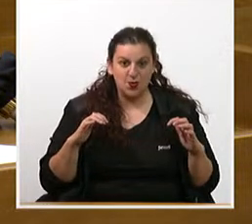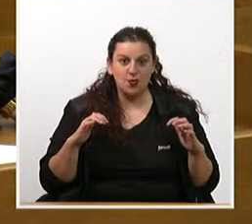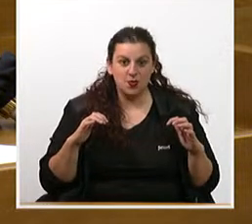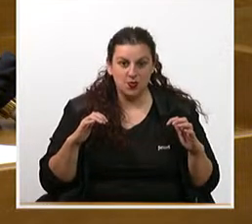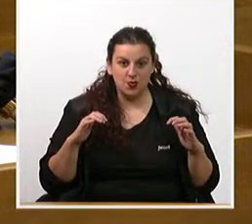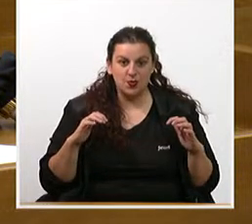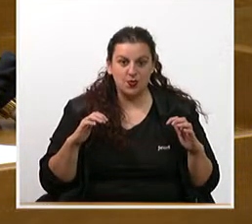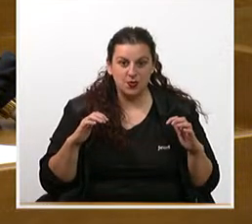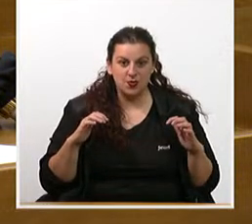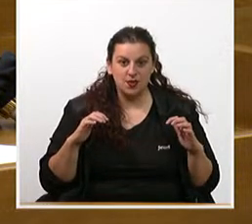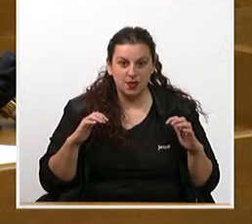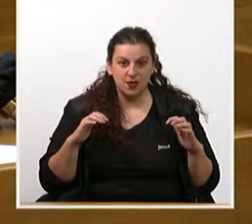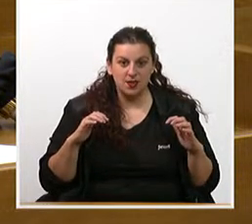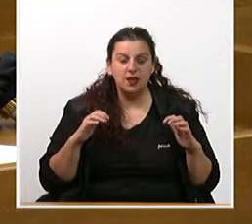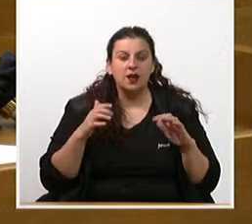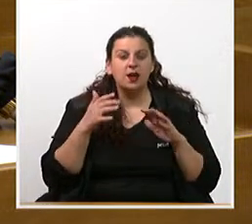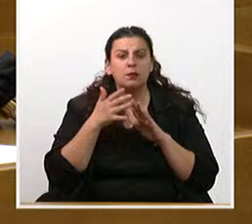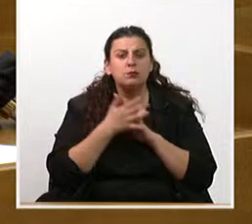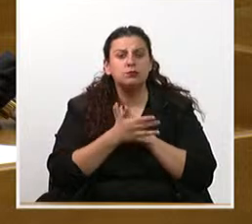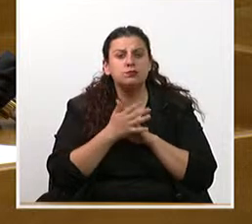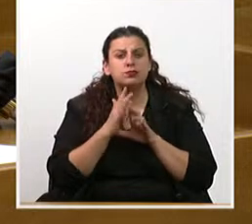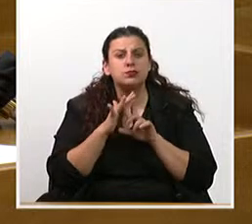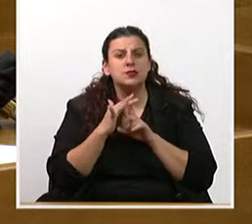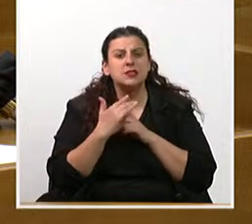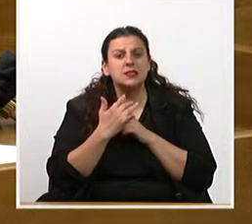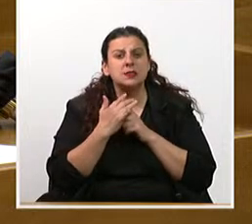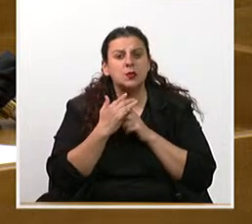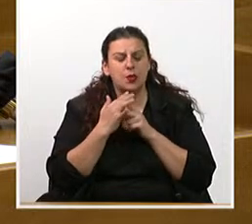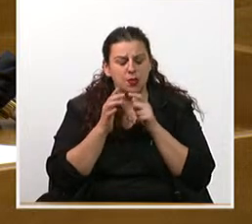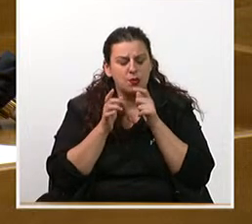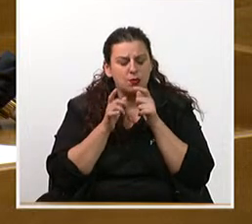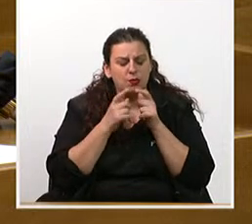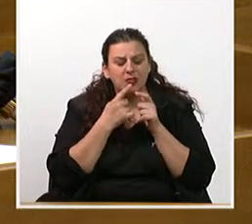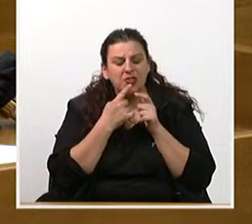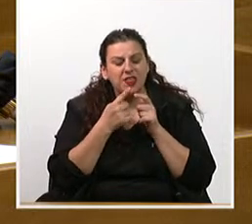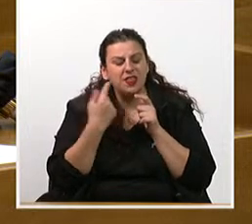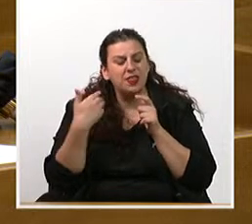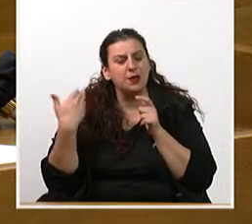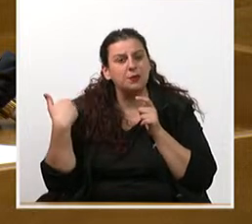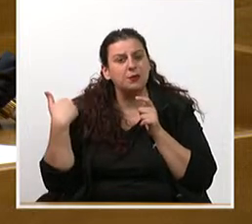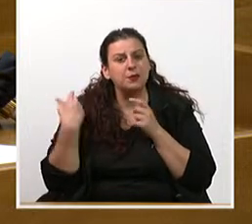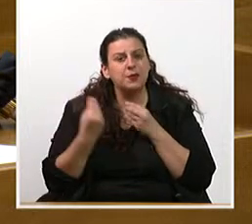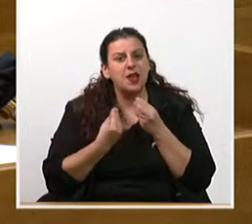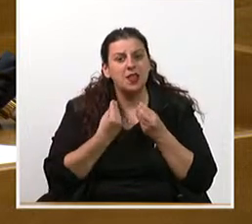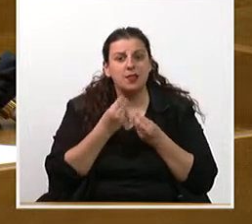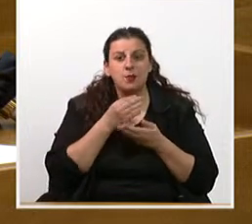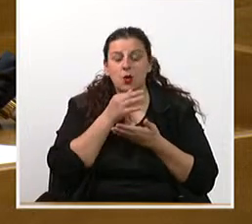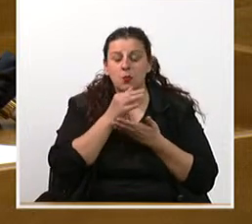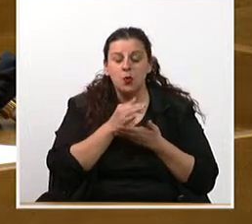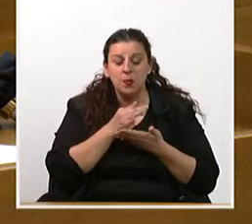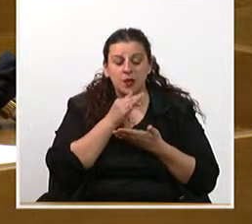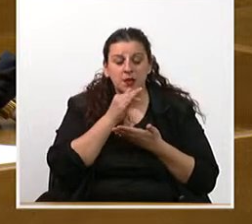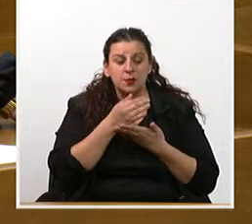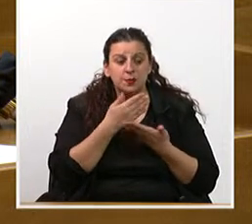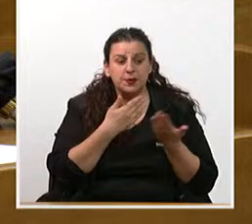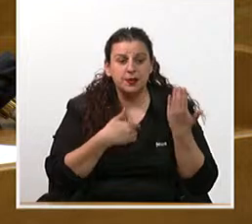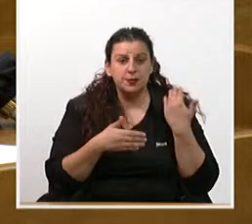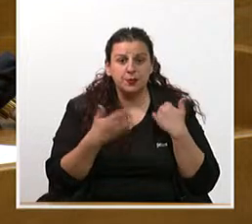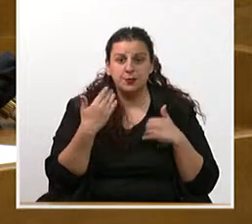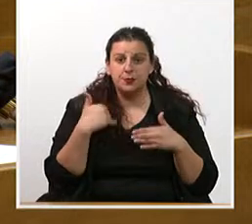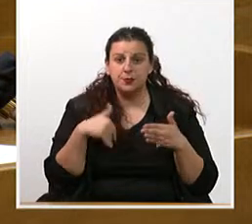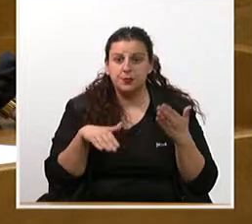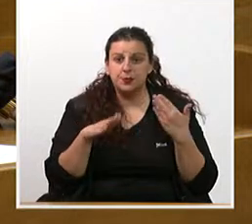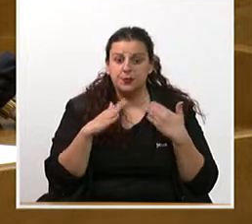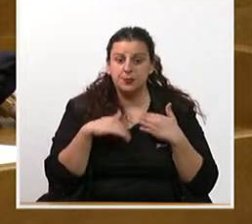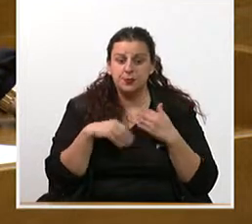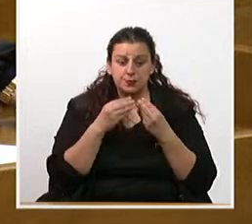en el pleno y les explique lo que ha pasado con esas palabras porque parece que prometía mucho Pero estas palabras se las ha llevado